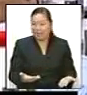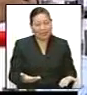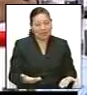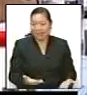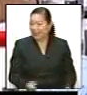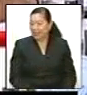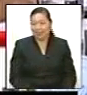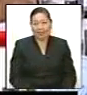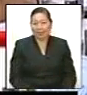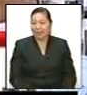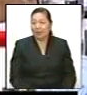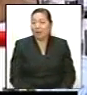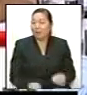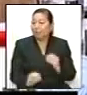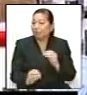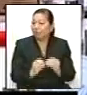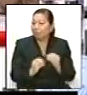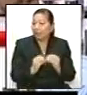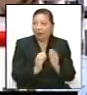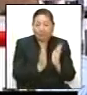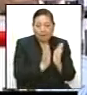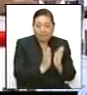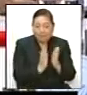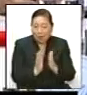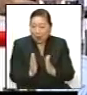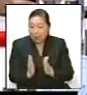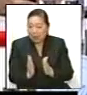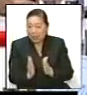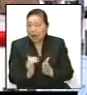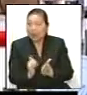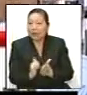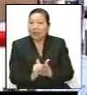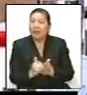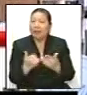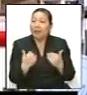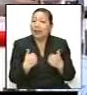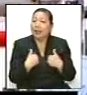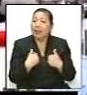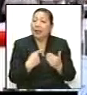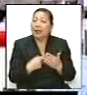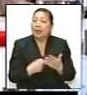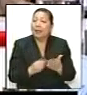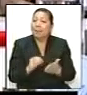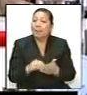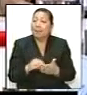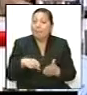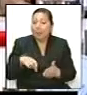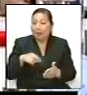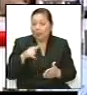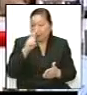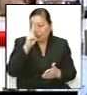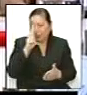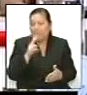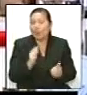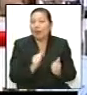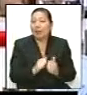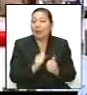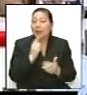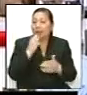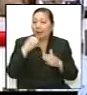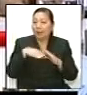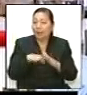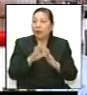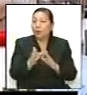no existiese un mantenimiento sistemático que tenía que tenerlo Petroperú, y que estaba dentro